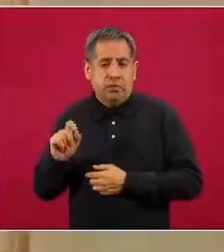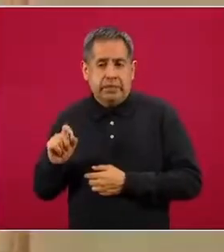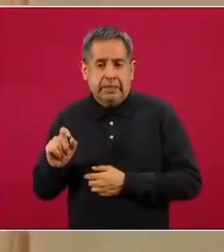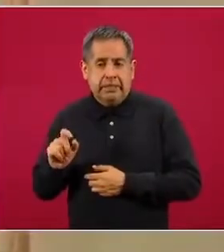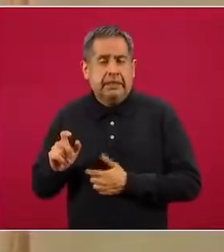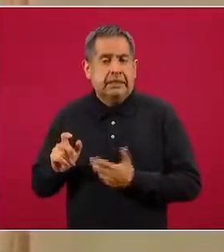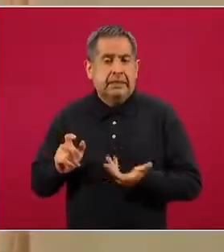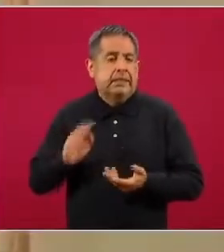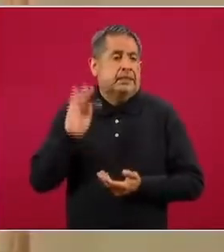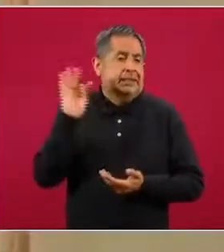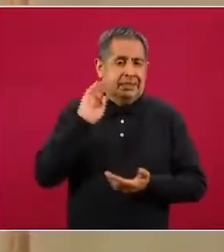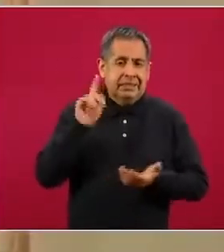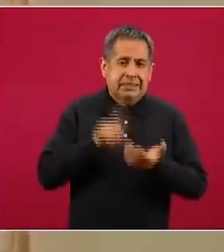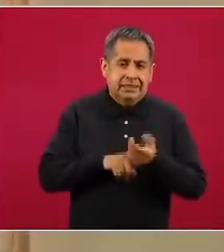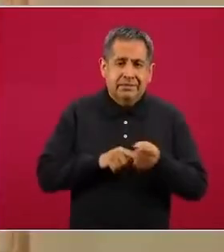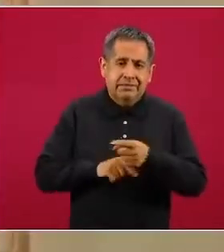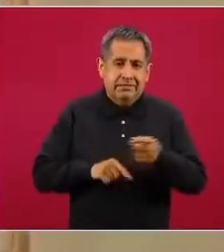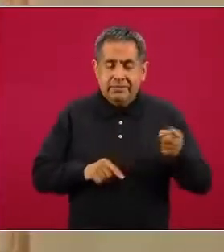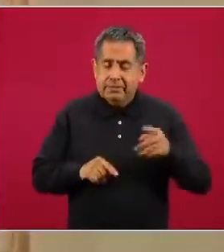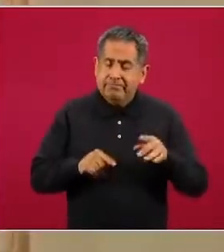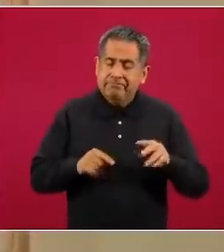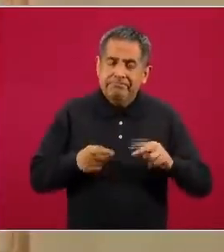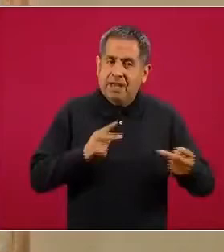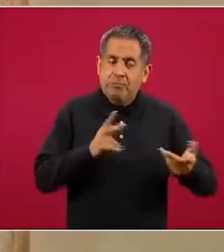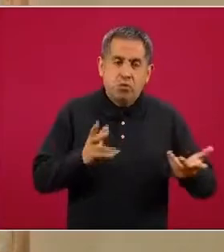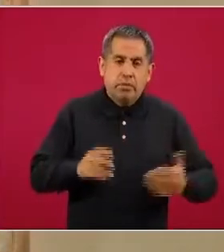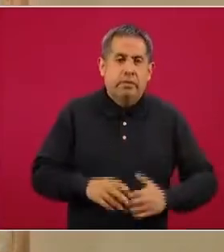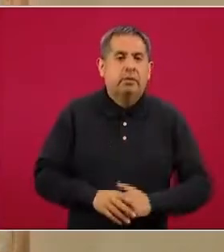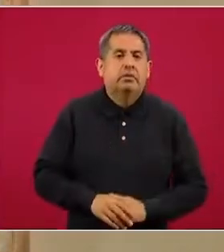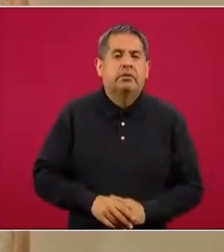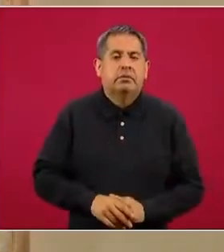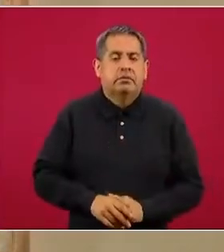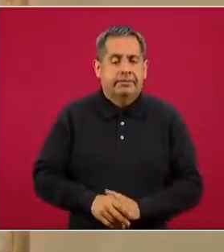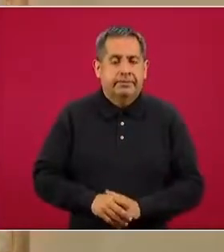eso puede generar un cambio. La siguiente, por favor.